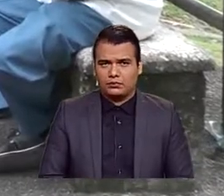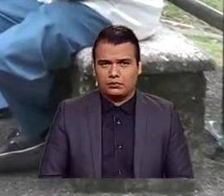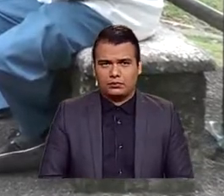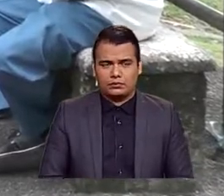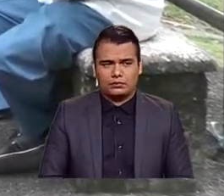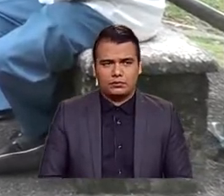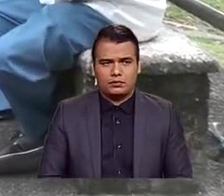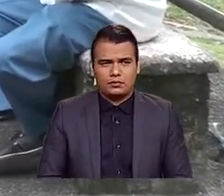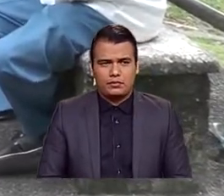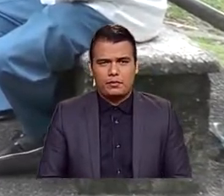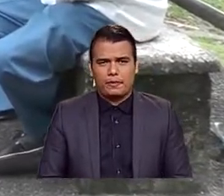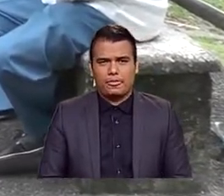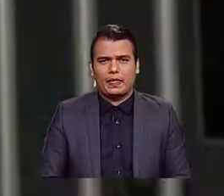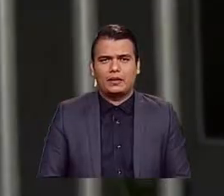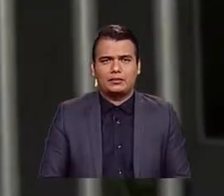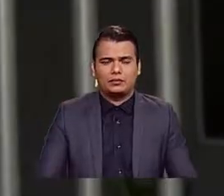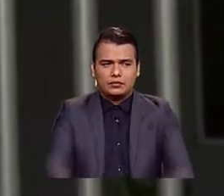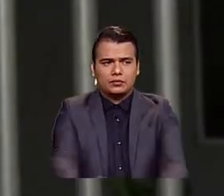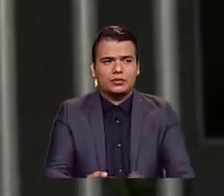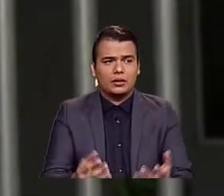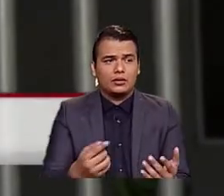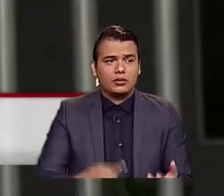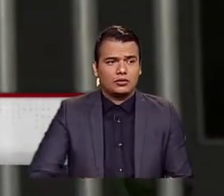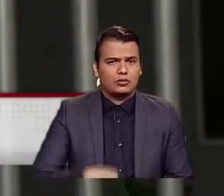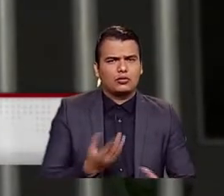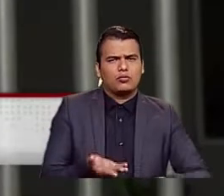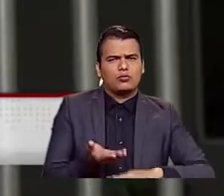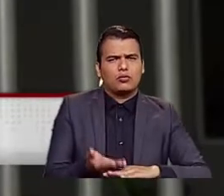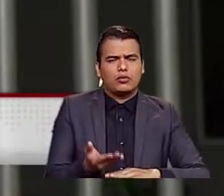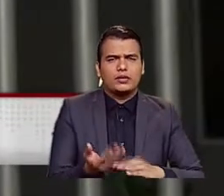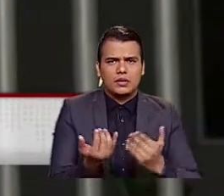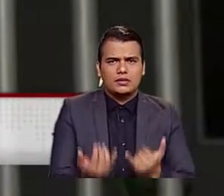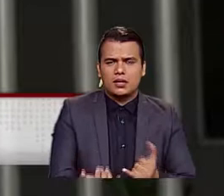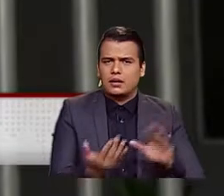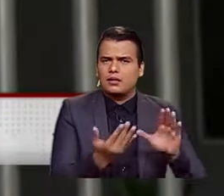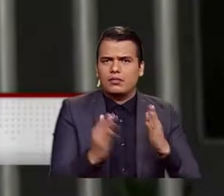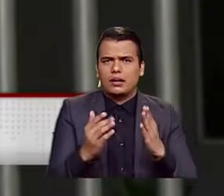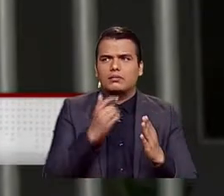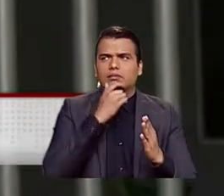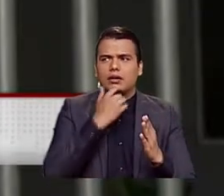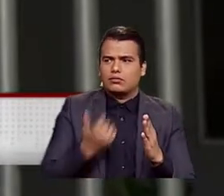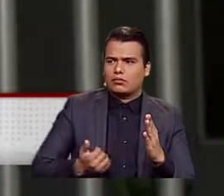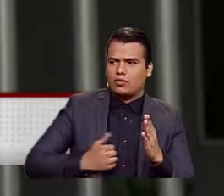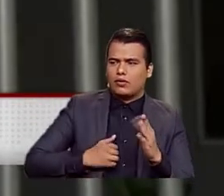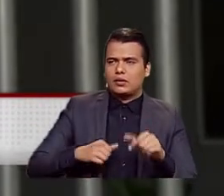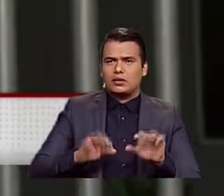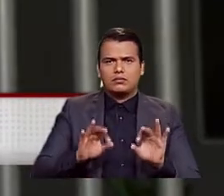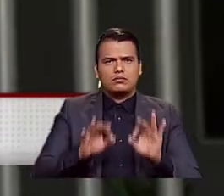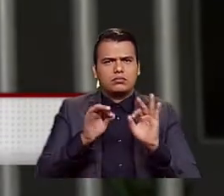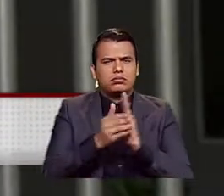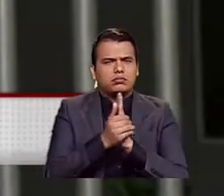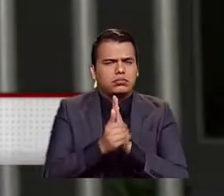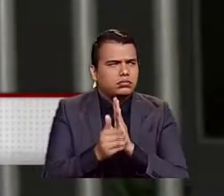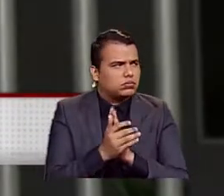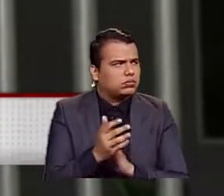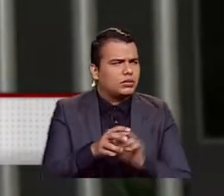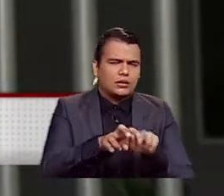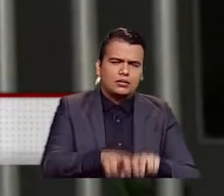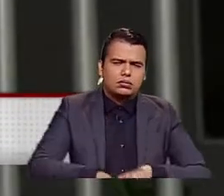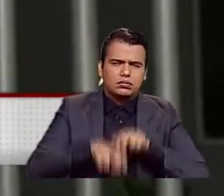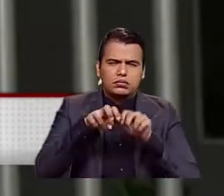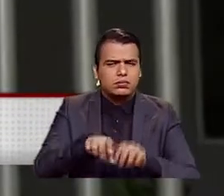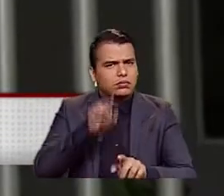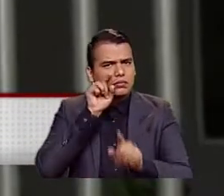sí, mi propuesta es hacer un plan de choque que permita aprovechar nuestra potencia en agrícola, para que la